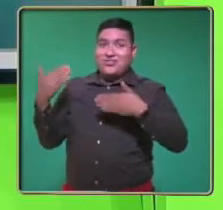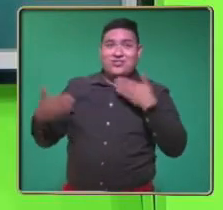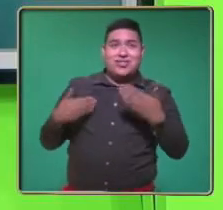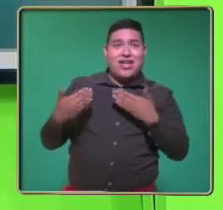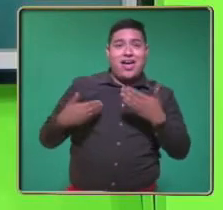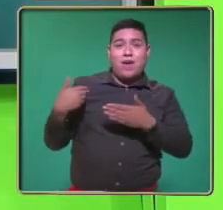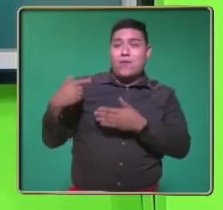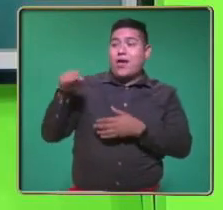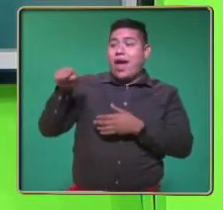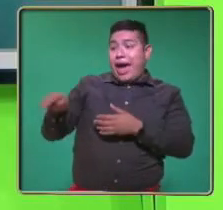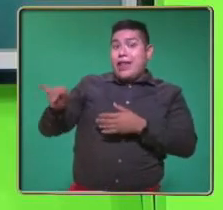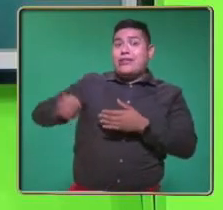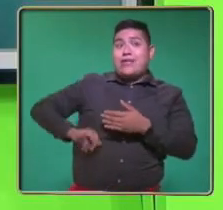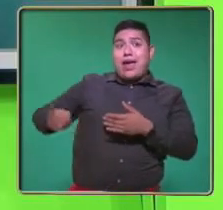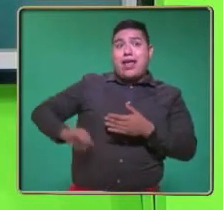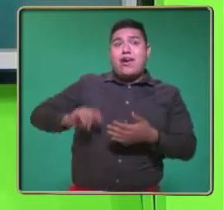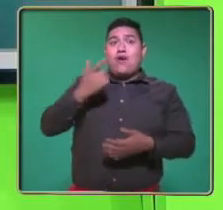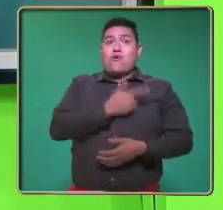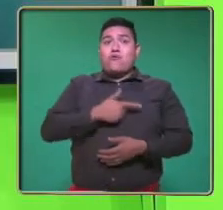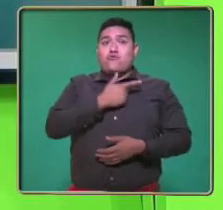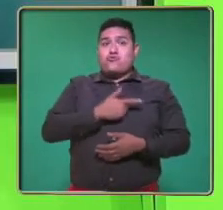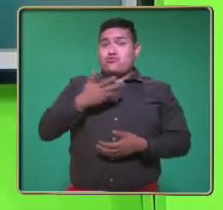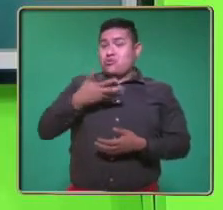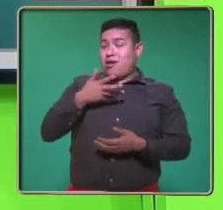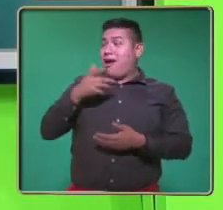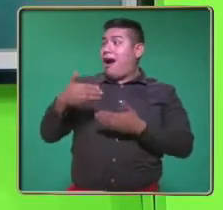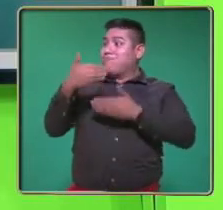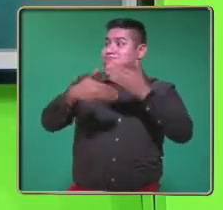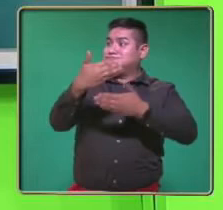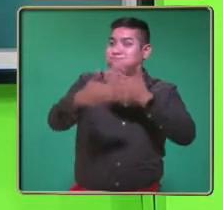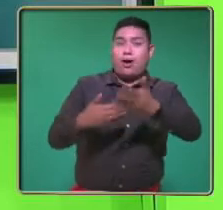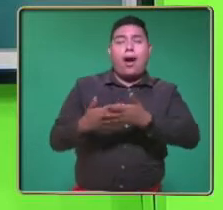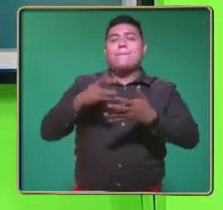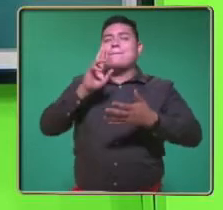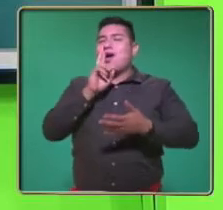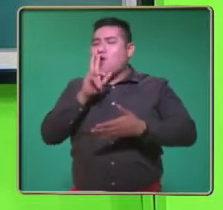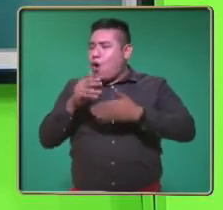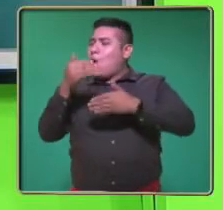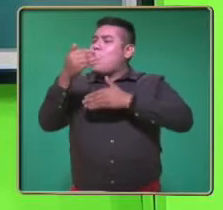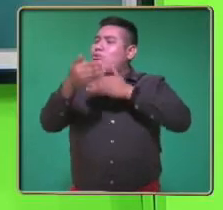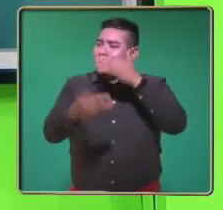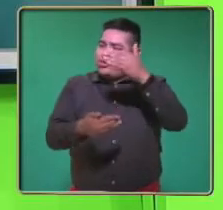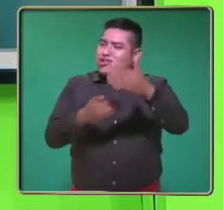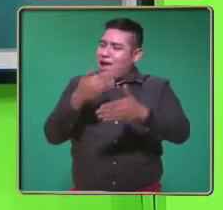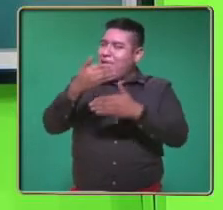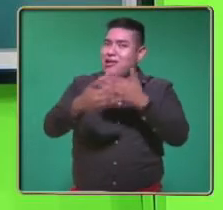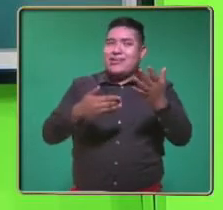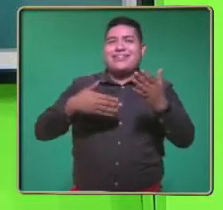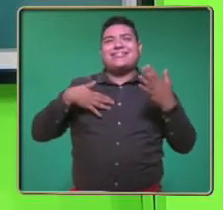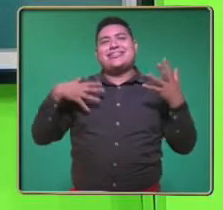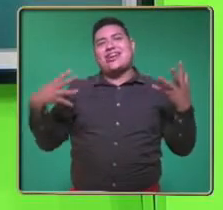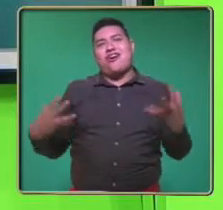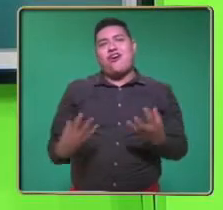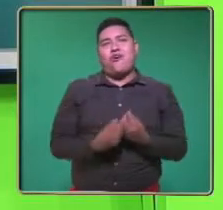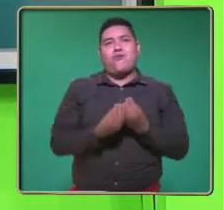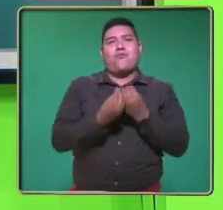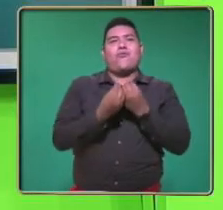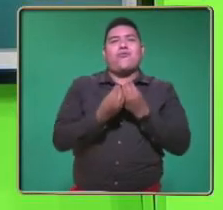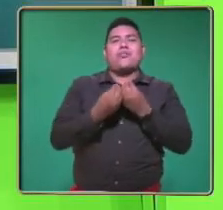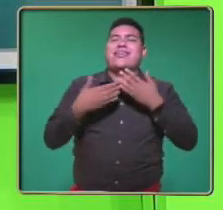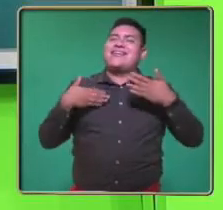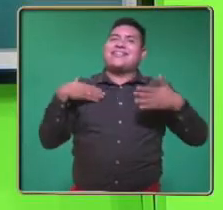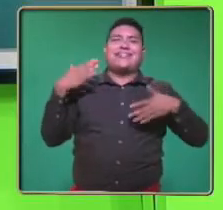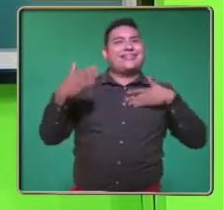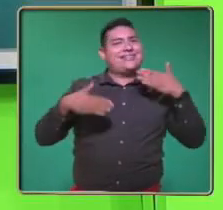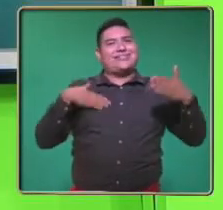los intereses que él tiene. Va a ser un poquito más ameno este proceso y se va a disfrutar tanto de manera